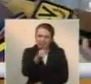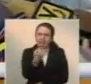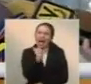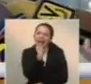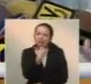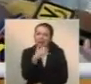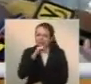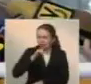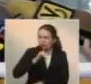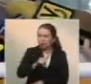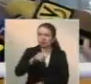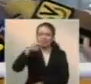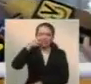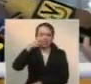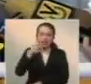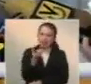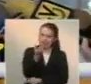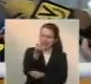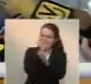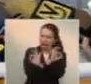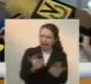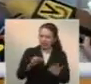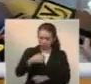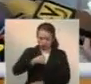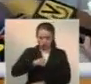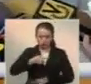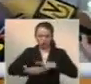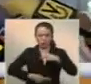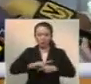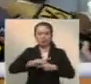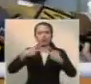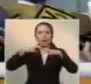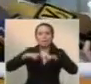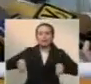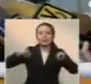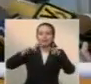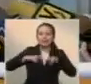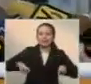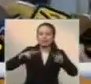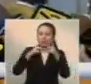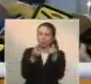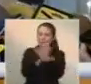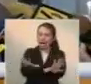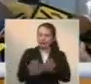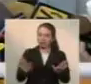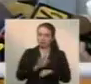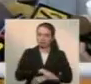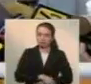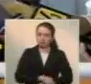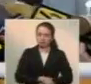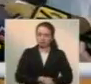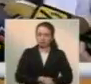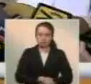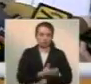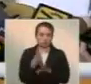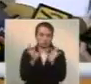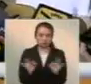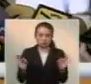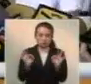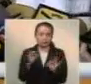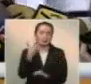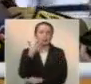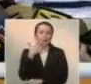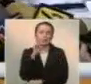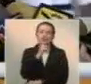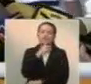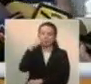Fiscalía. Wilmer Azuaje está en un proceso de investigación. Más nada, vamos a suponer que en el nombre de